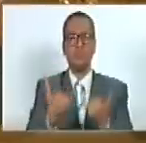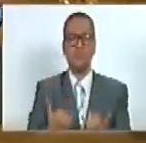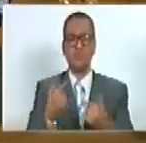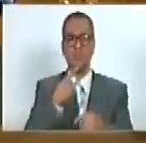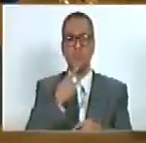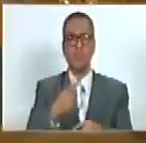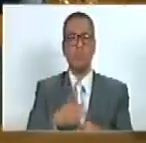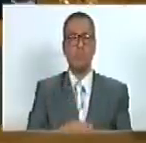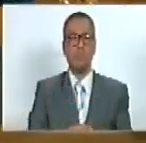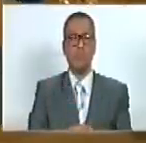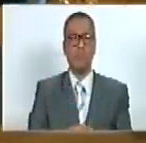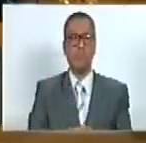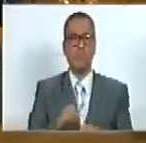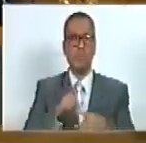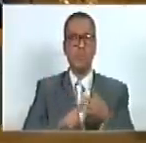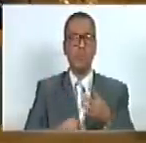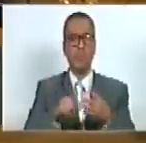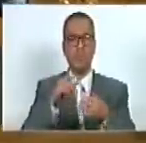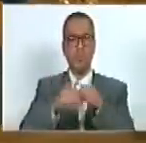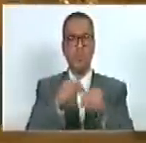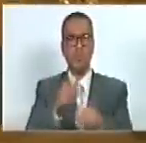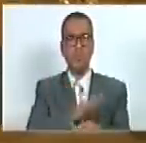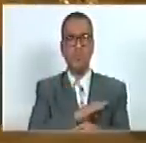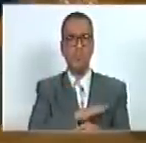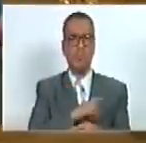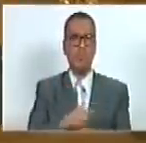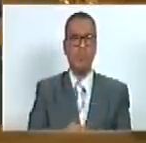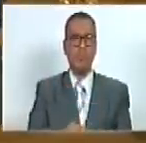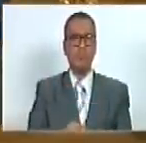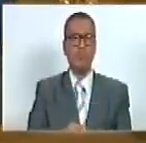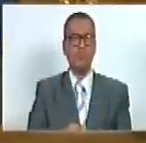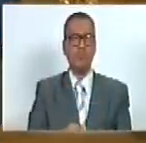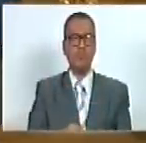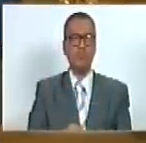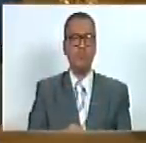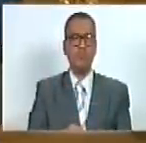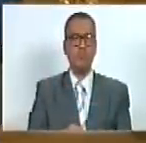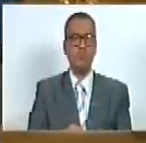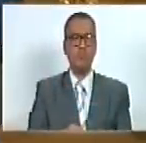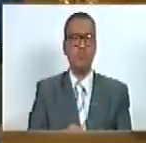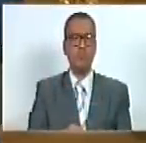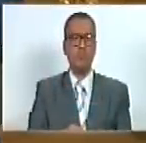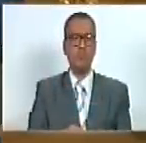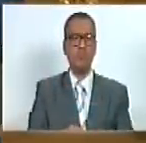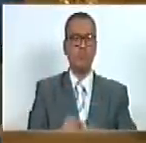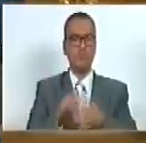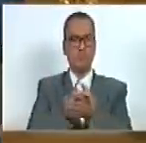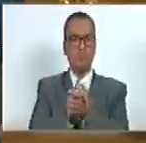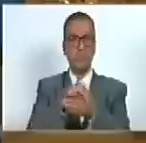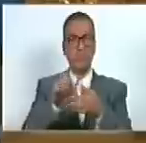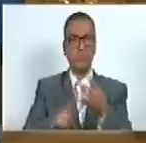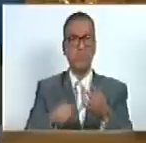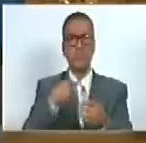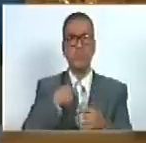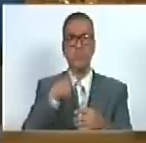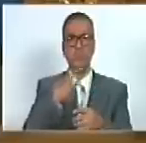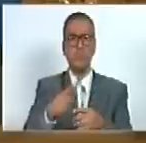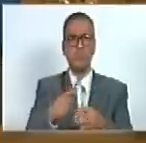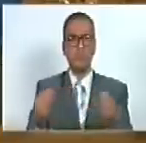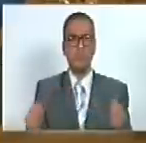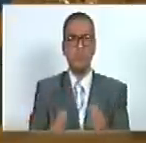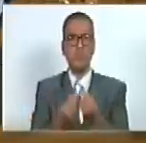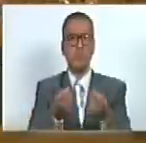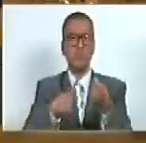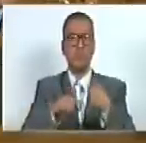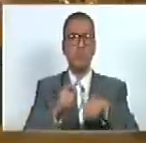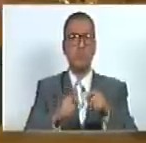dicho, el caso de los recursos que están en manos de la denominada Junta